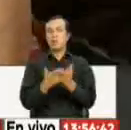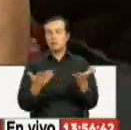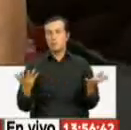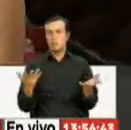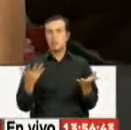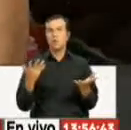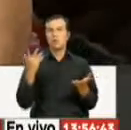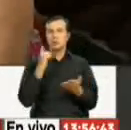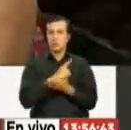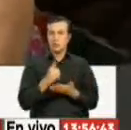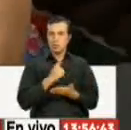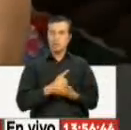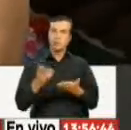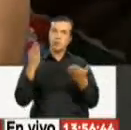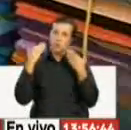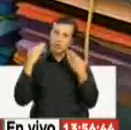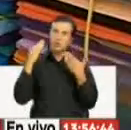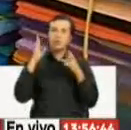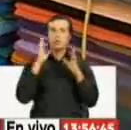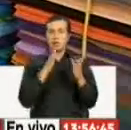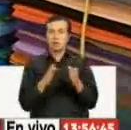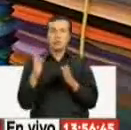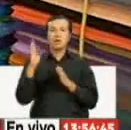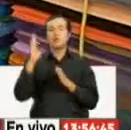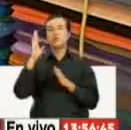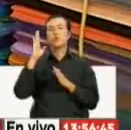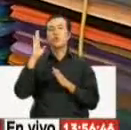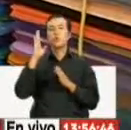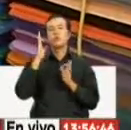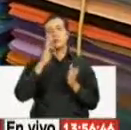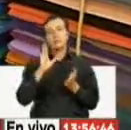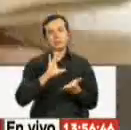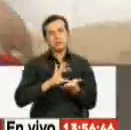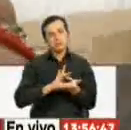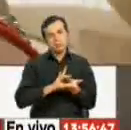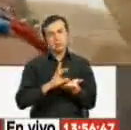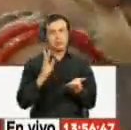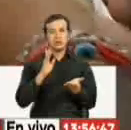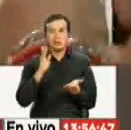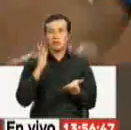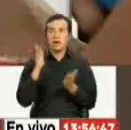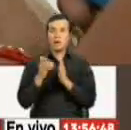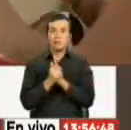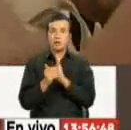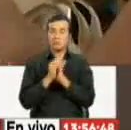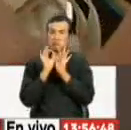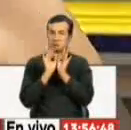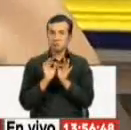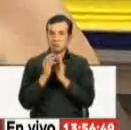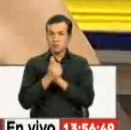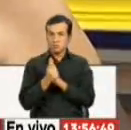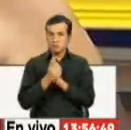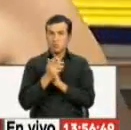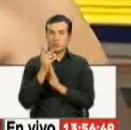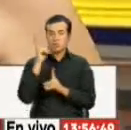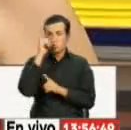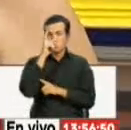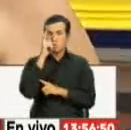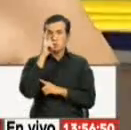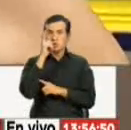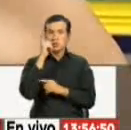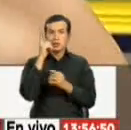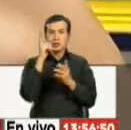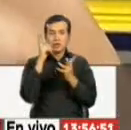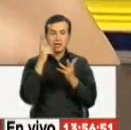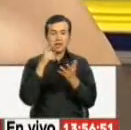estuvo varias semanas en guayaquil por un tratamiento médico pero aprovechó el tiempo y su habilidad con las manualidades es laborioso y me he quemado